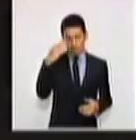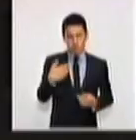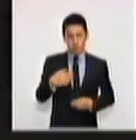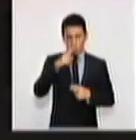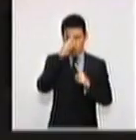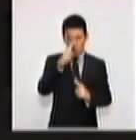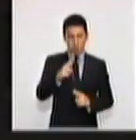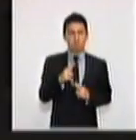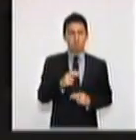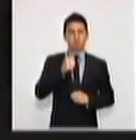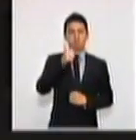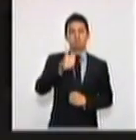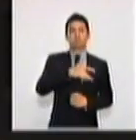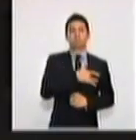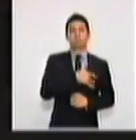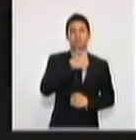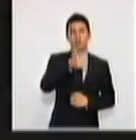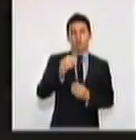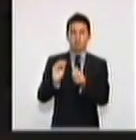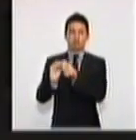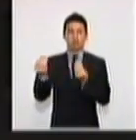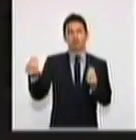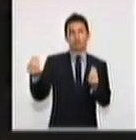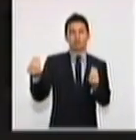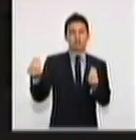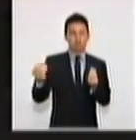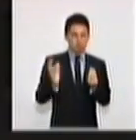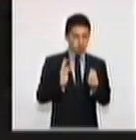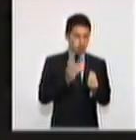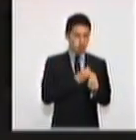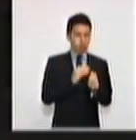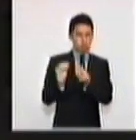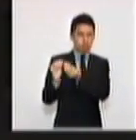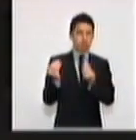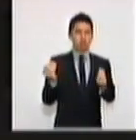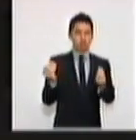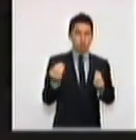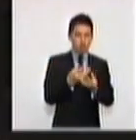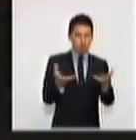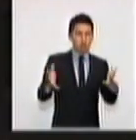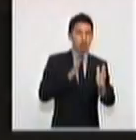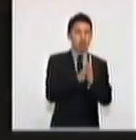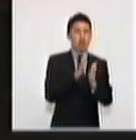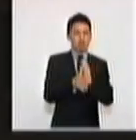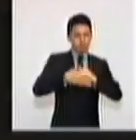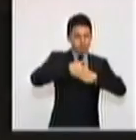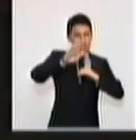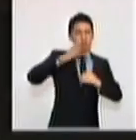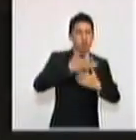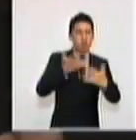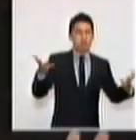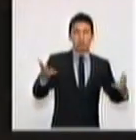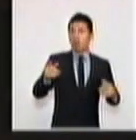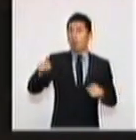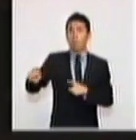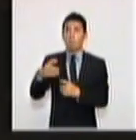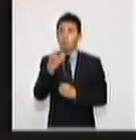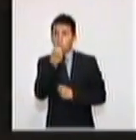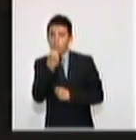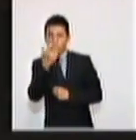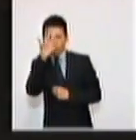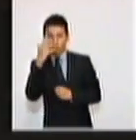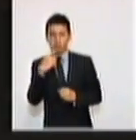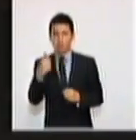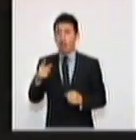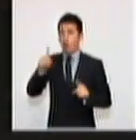la oposición en este Colombia, considera ser quienes somos capaces de decir cosas que otros no se atreven a decir. Así se pongan bravos